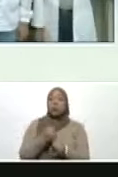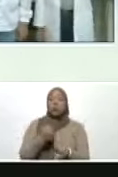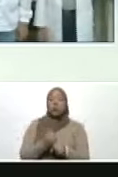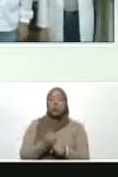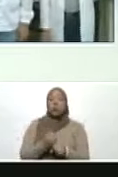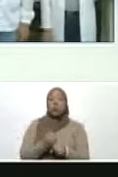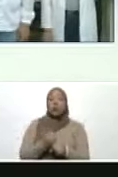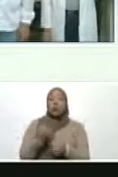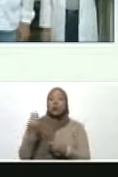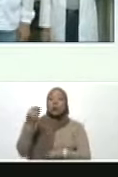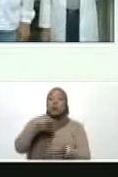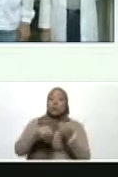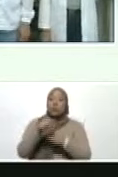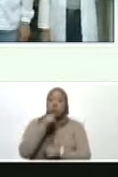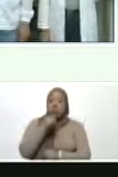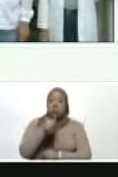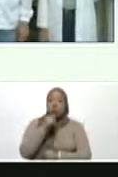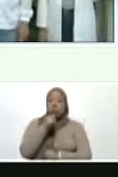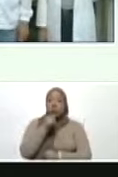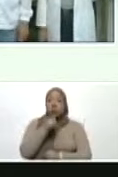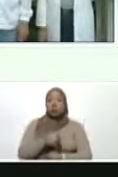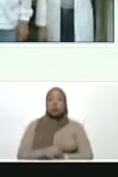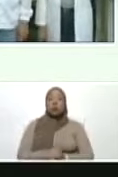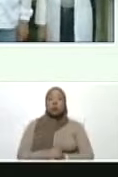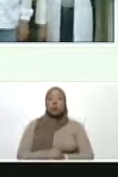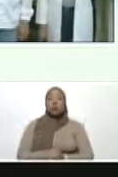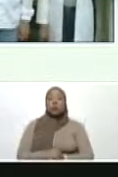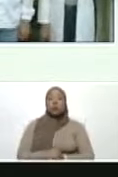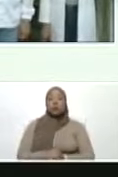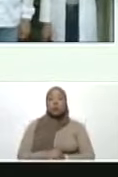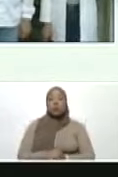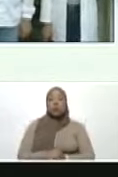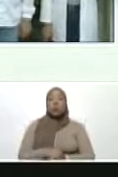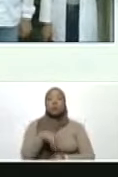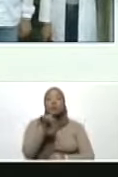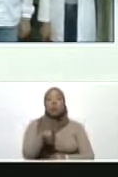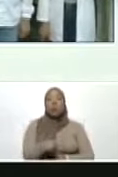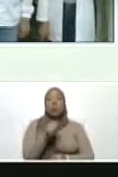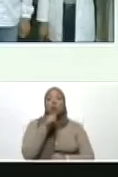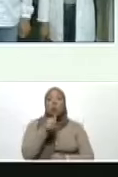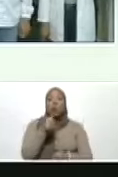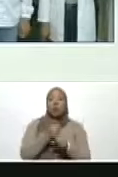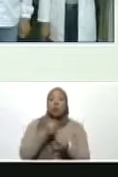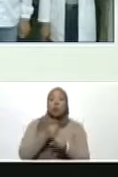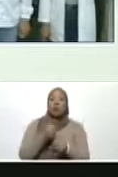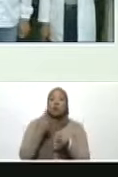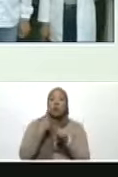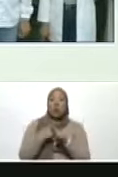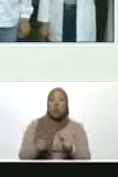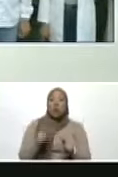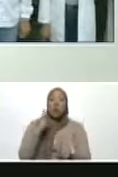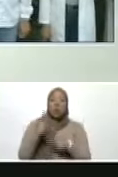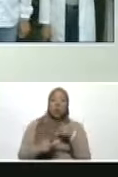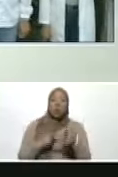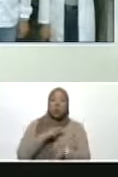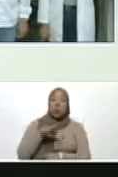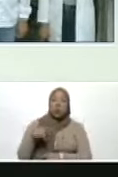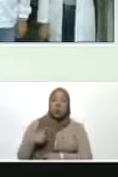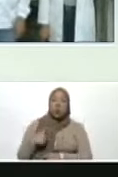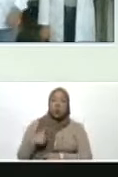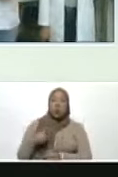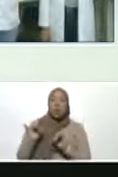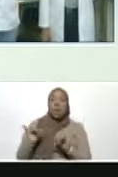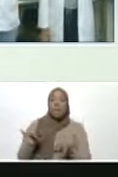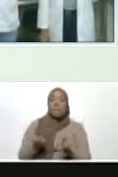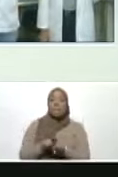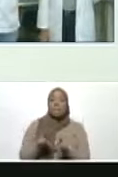tenemos mayor vigilancia a los niños y a las niñas. No puede haber un niño, una niña o uno mismo